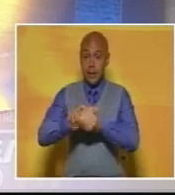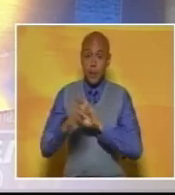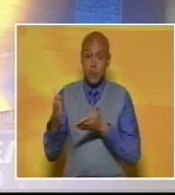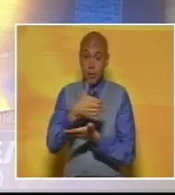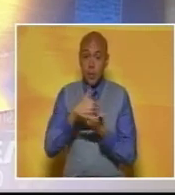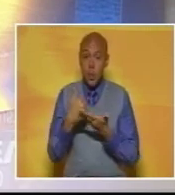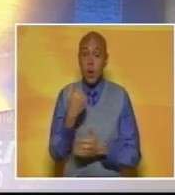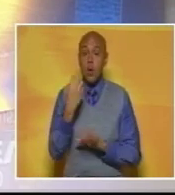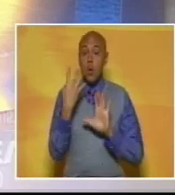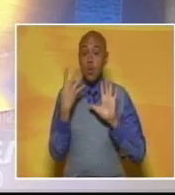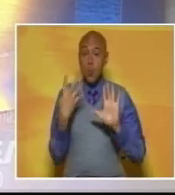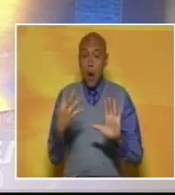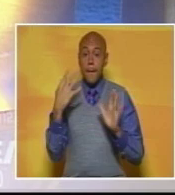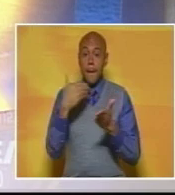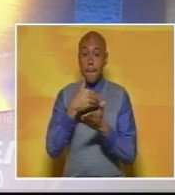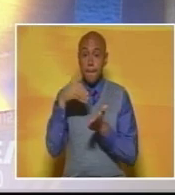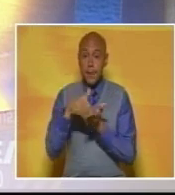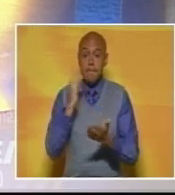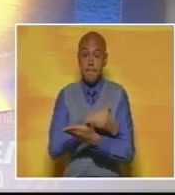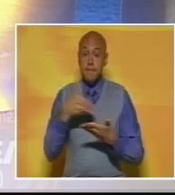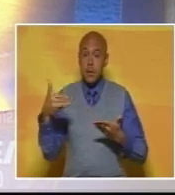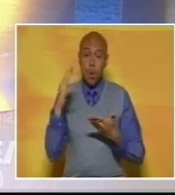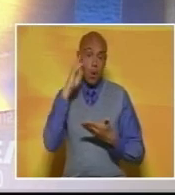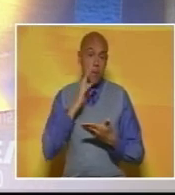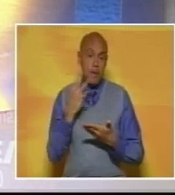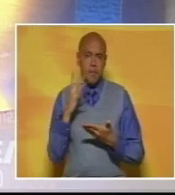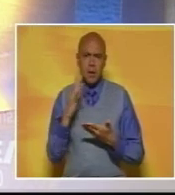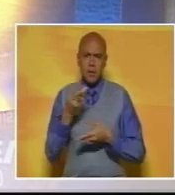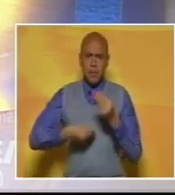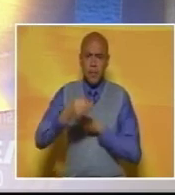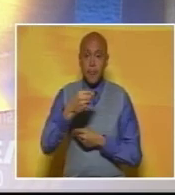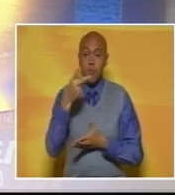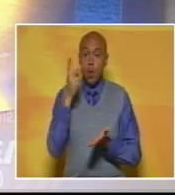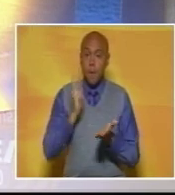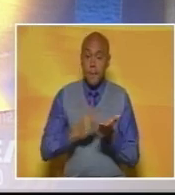de 9 billones de bolívares, equivalente a